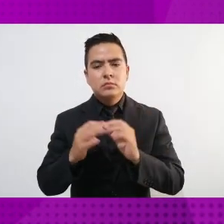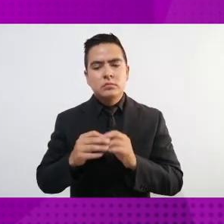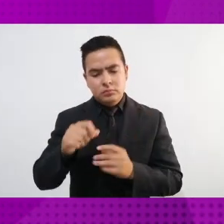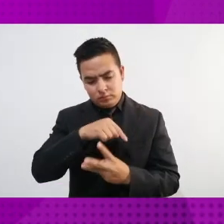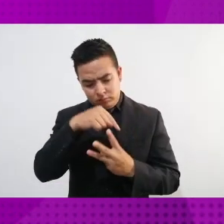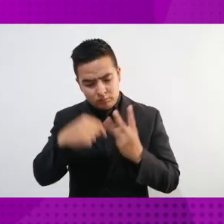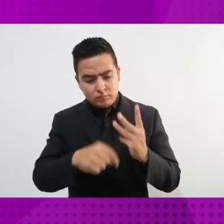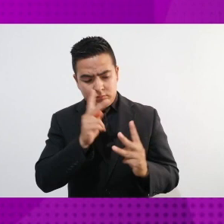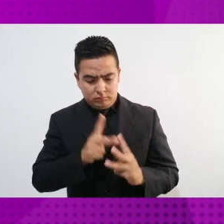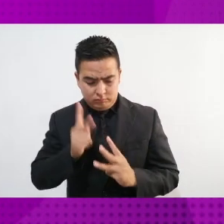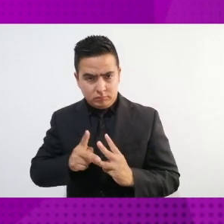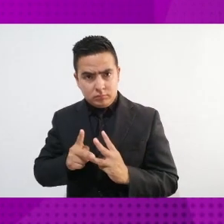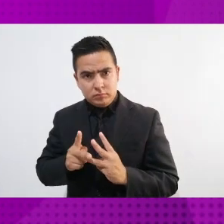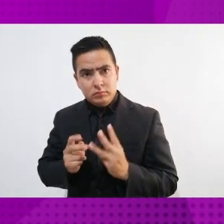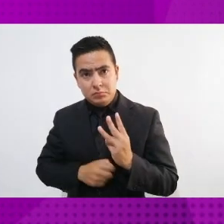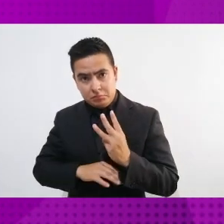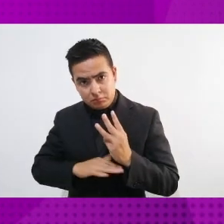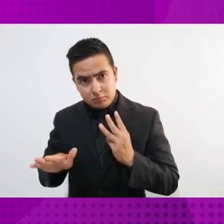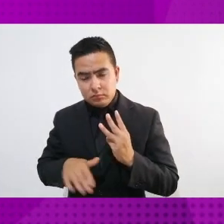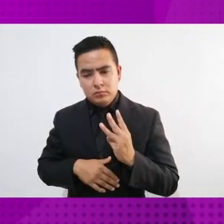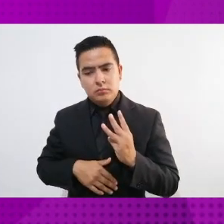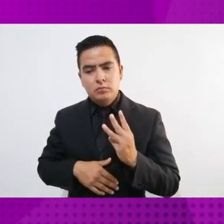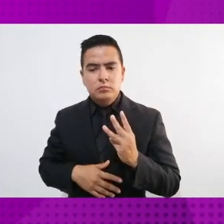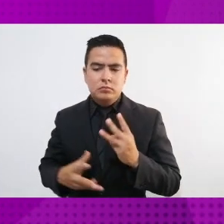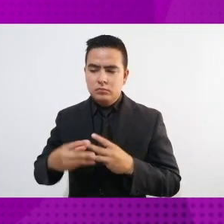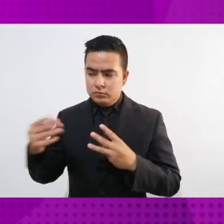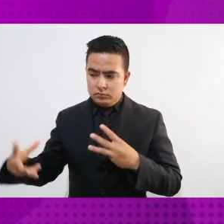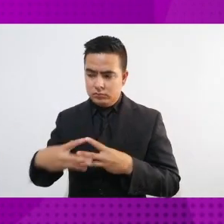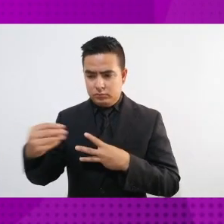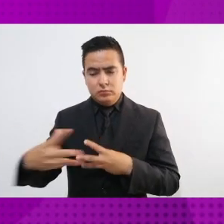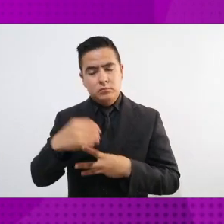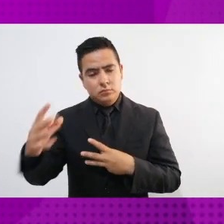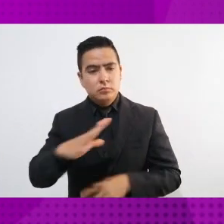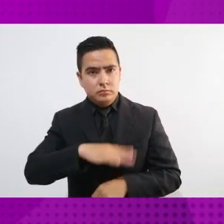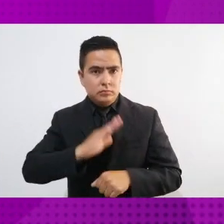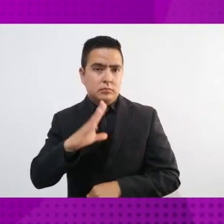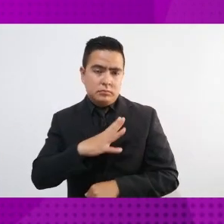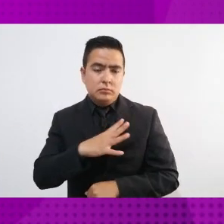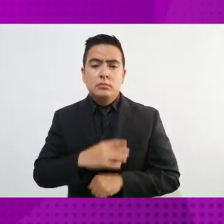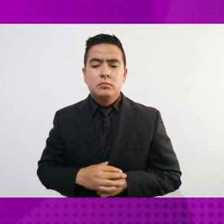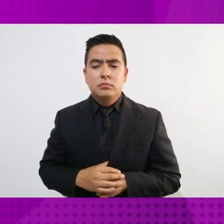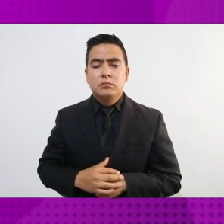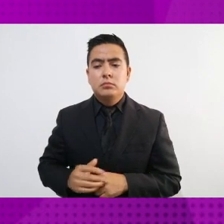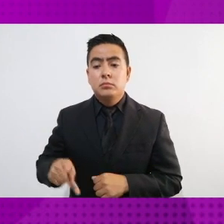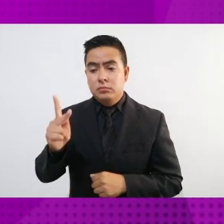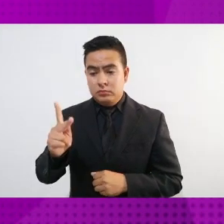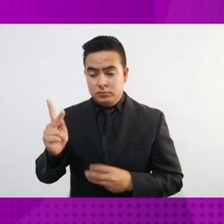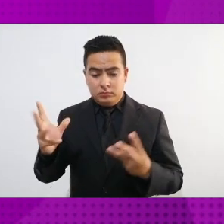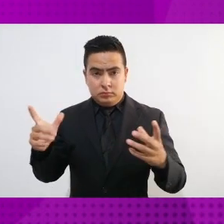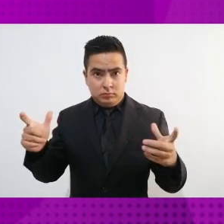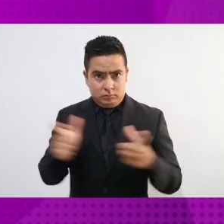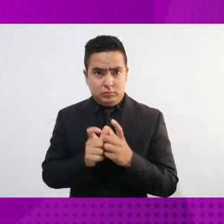más allá de los tres poderes, y lo que sí podríamos decir es que el poder público puede multiplicarse en estas otras fuentes autónomas de poder, pero